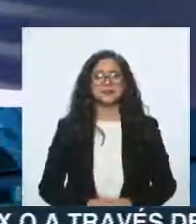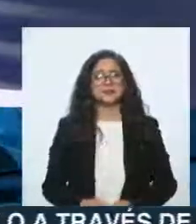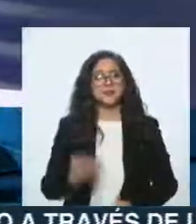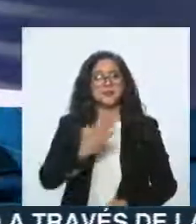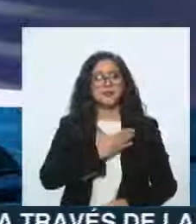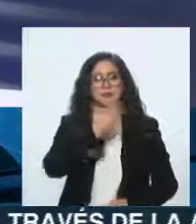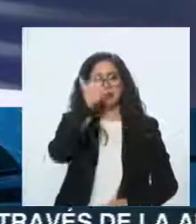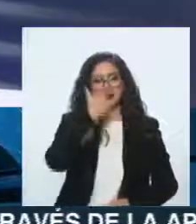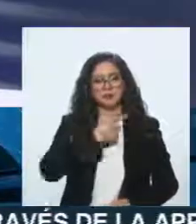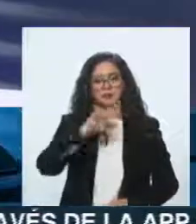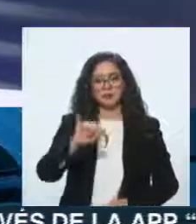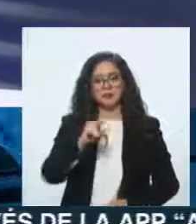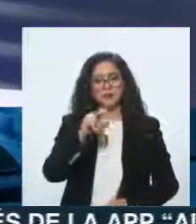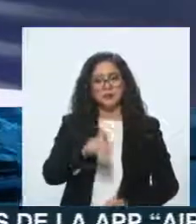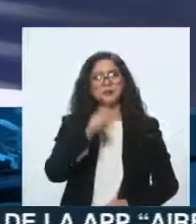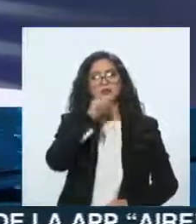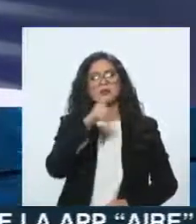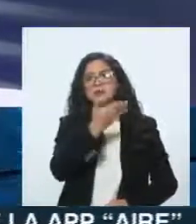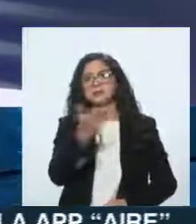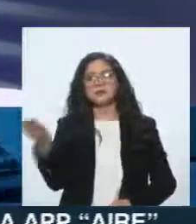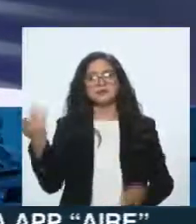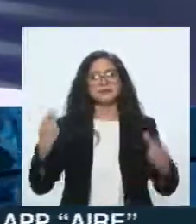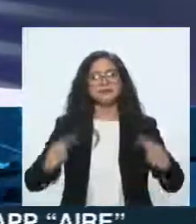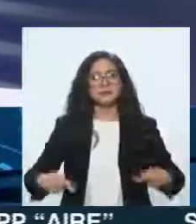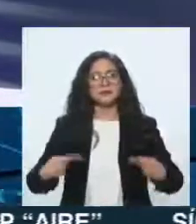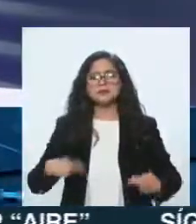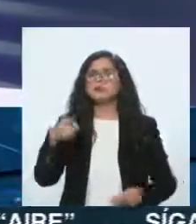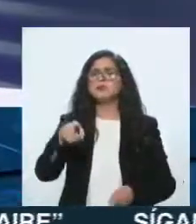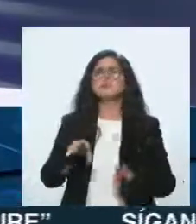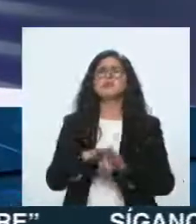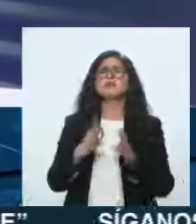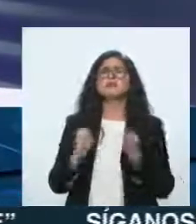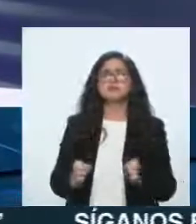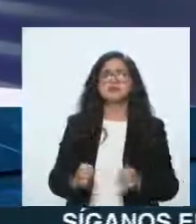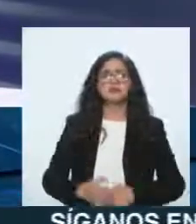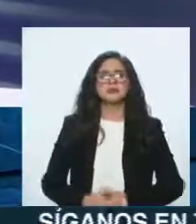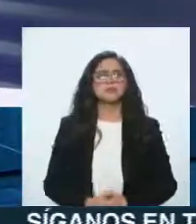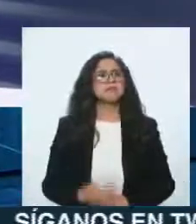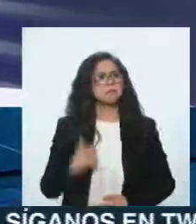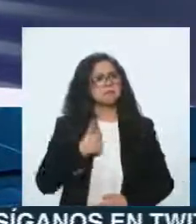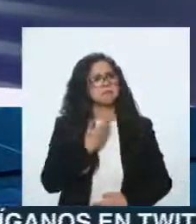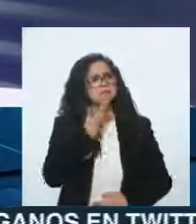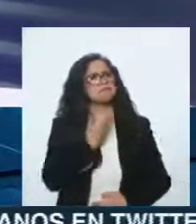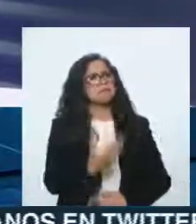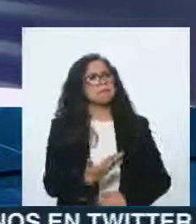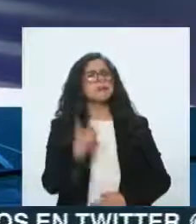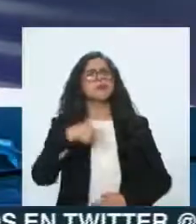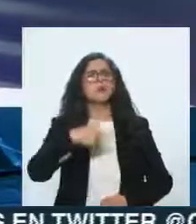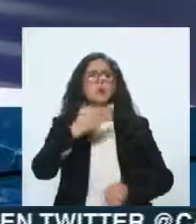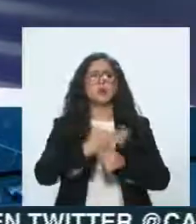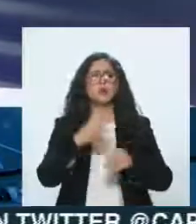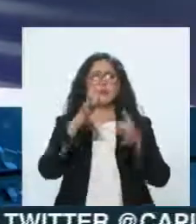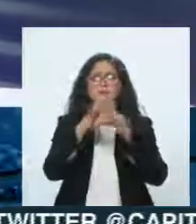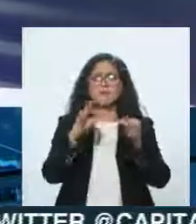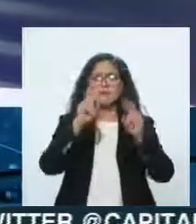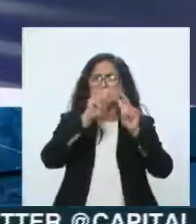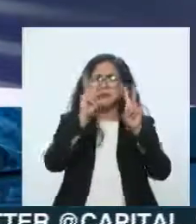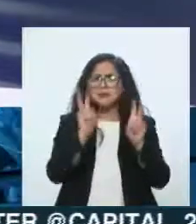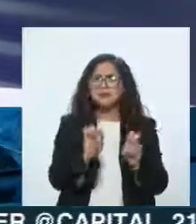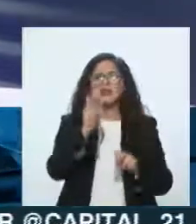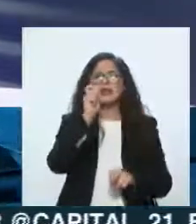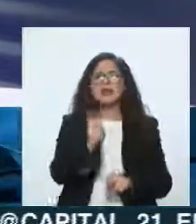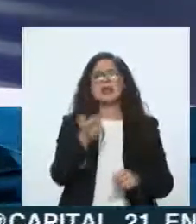buenas noches al auditorio. Bien, gracias. ¿Y tú? ¿Cómo Todo estás? bien, pues dos temas para tratar. Uno, lo que tiene que ver con la